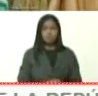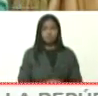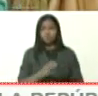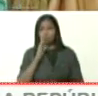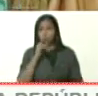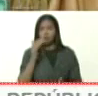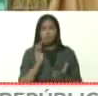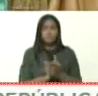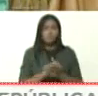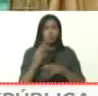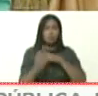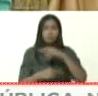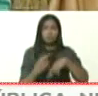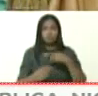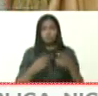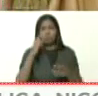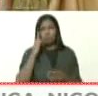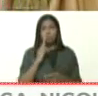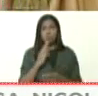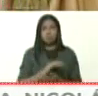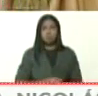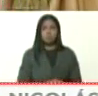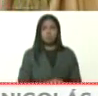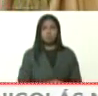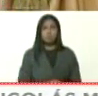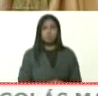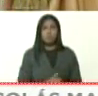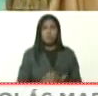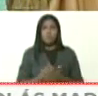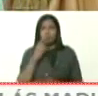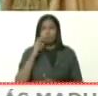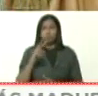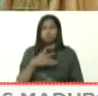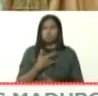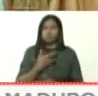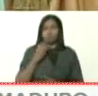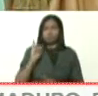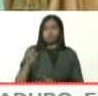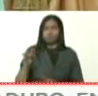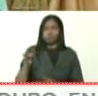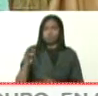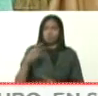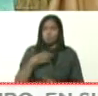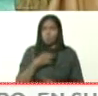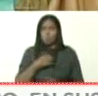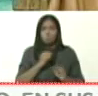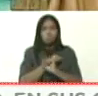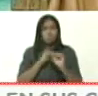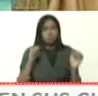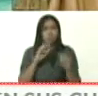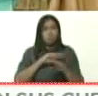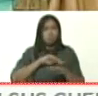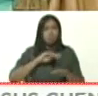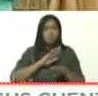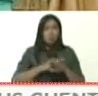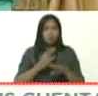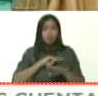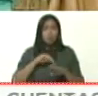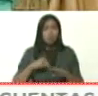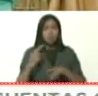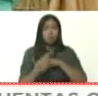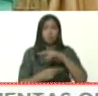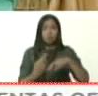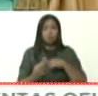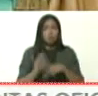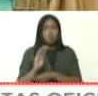de la Revolución Bolivariana. Además, que nos indigna mucho porque nuestra revolución cuida su carácter